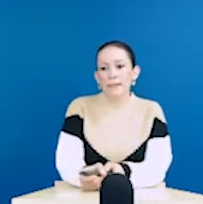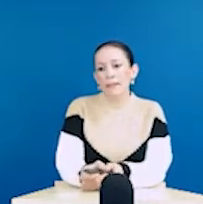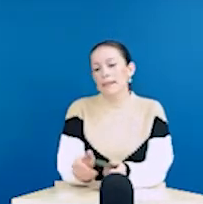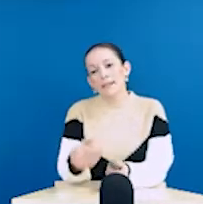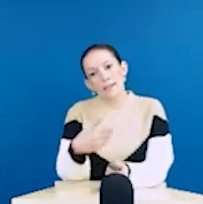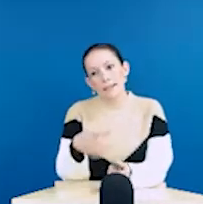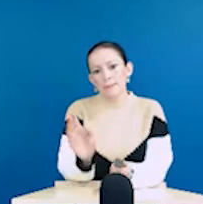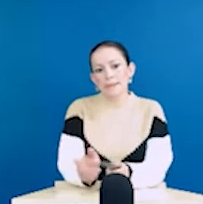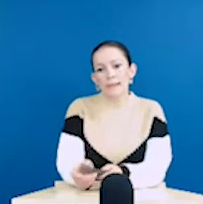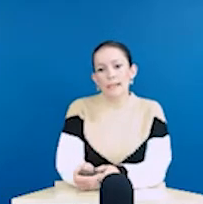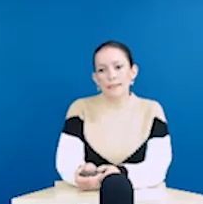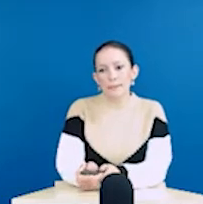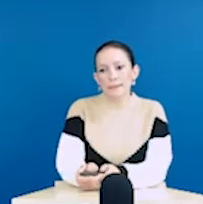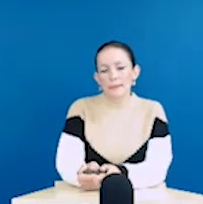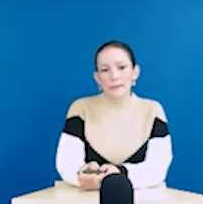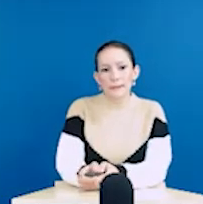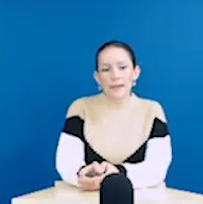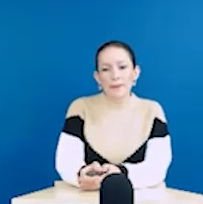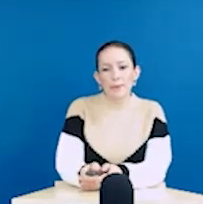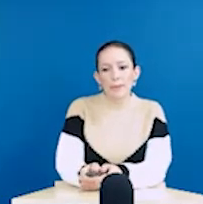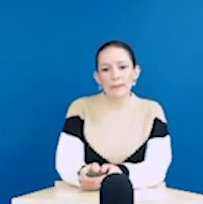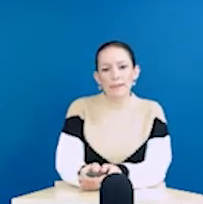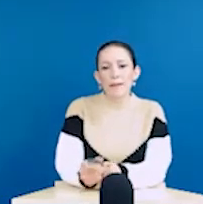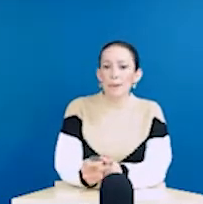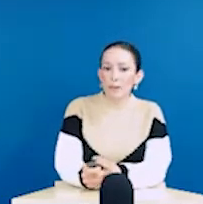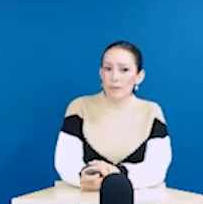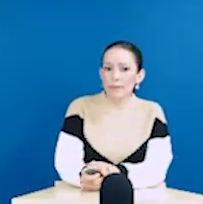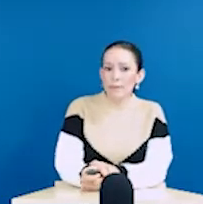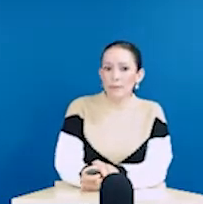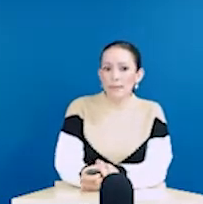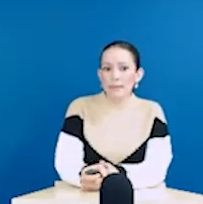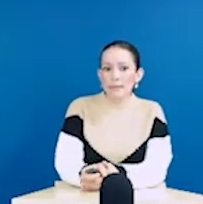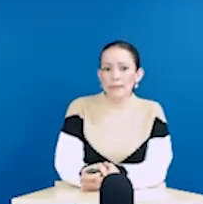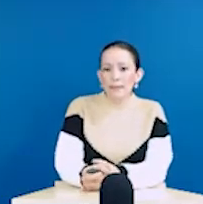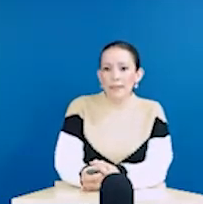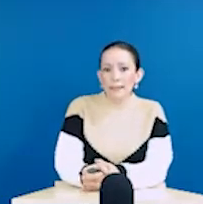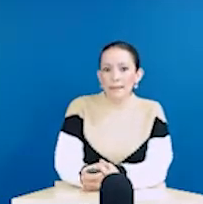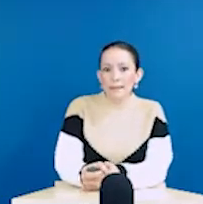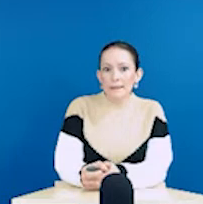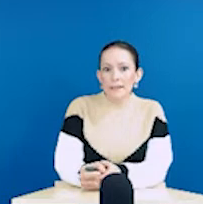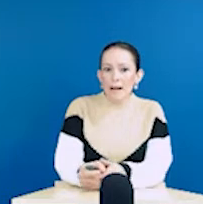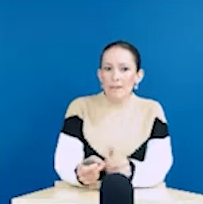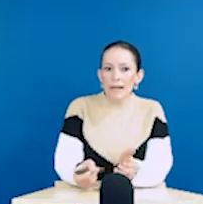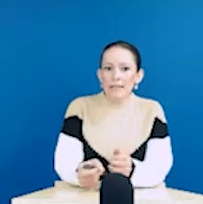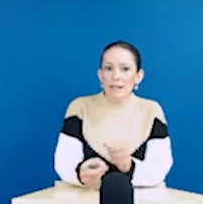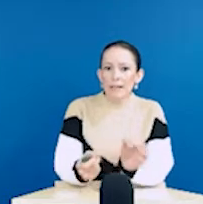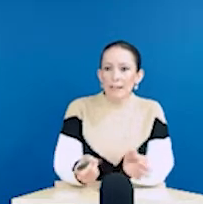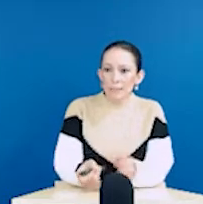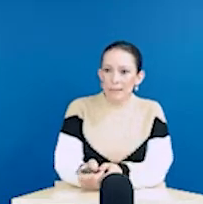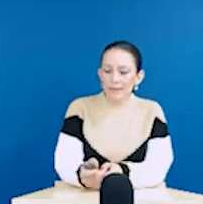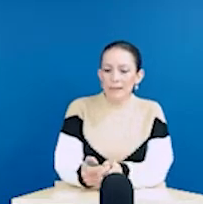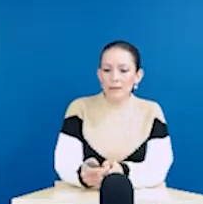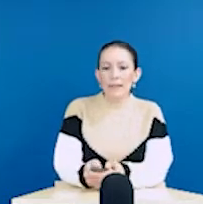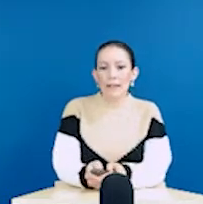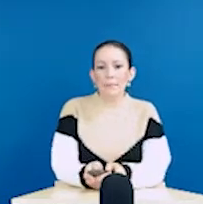cervix y después quedan las demás enfermedades, pero lo más importante es hablar y